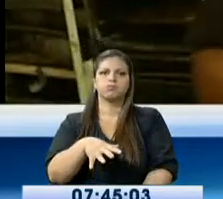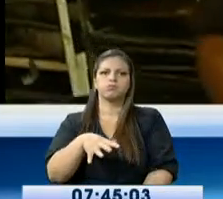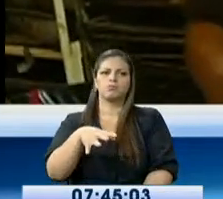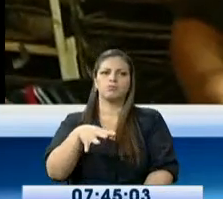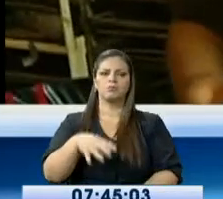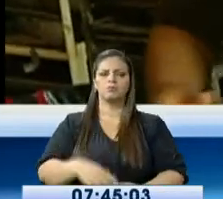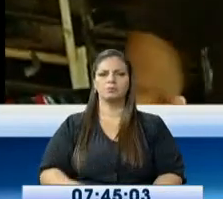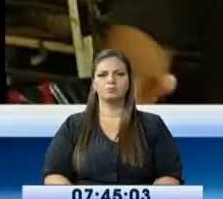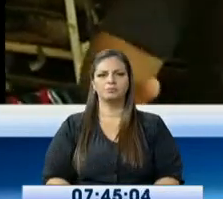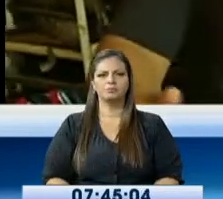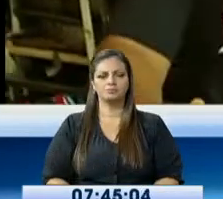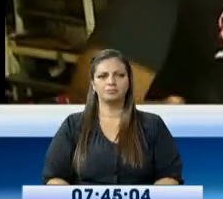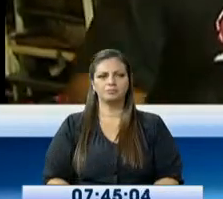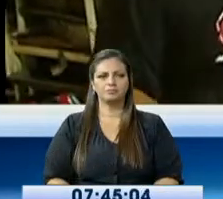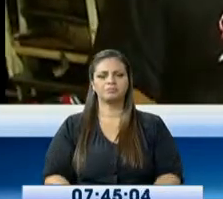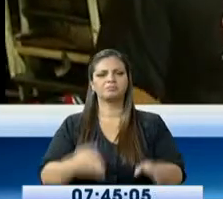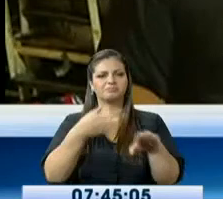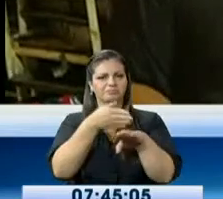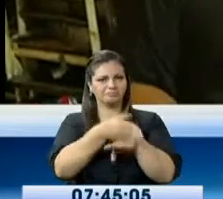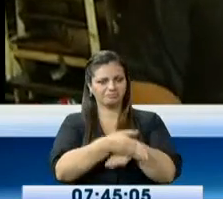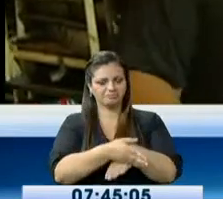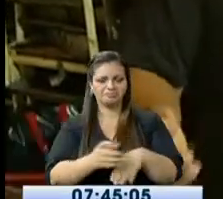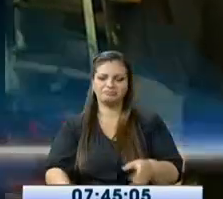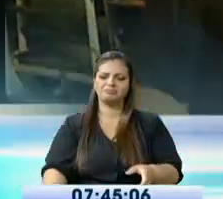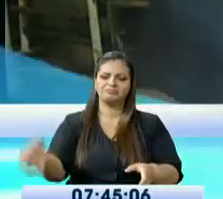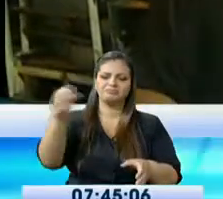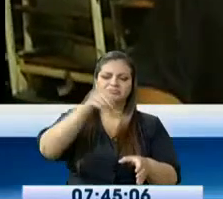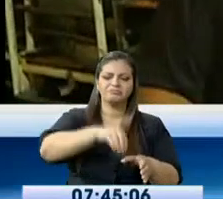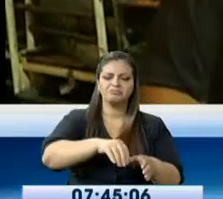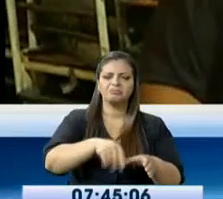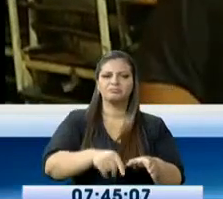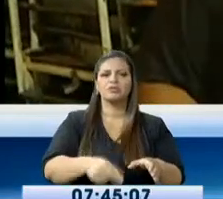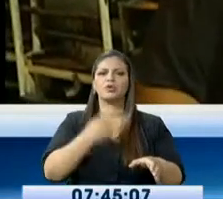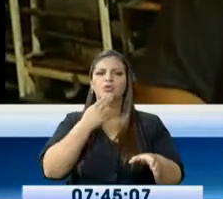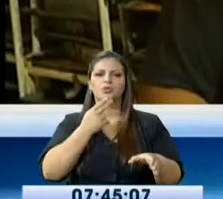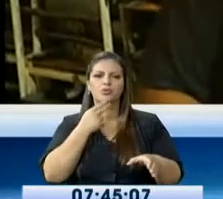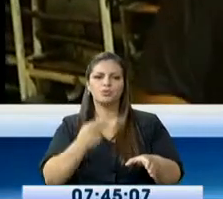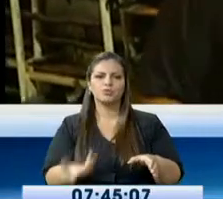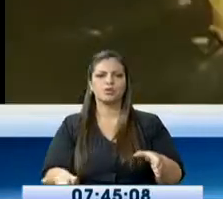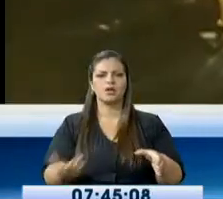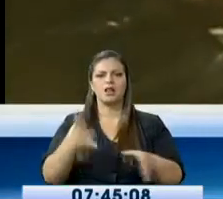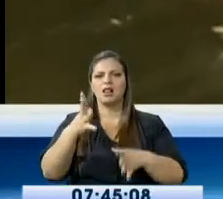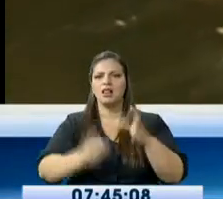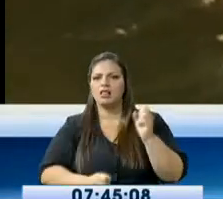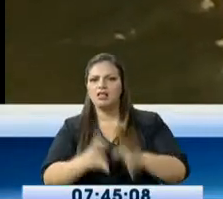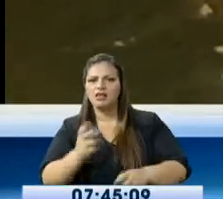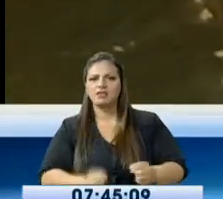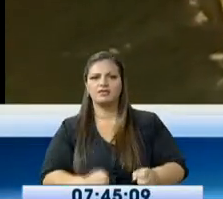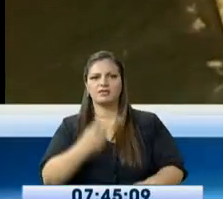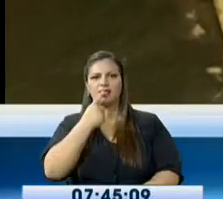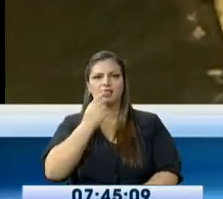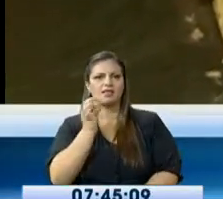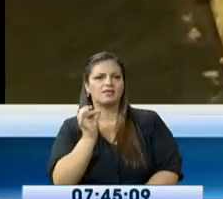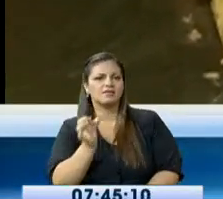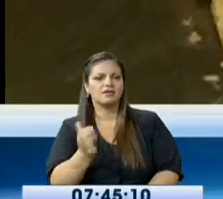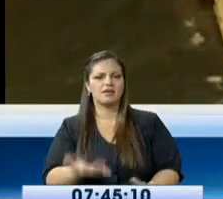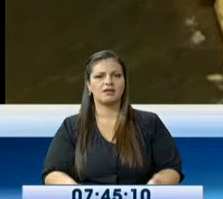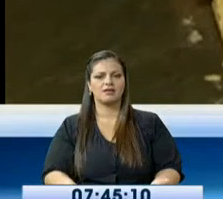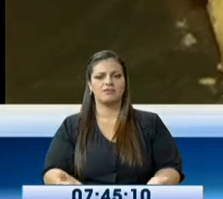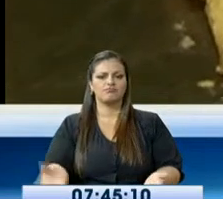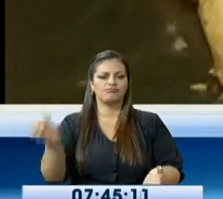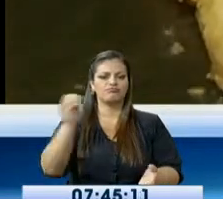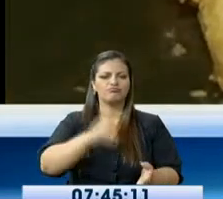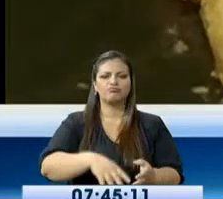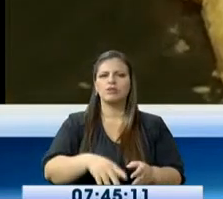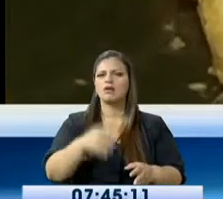Después de eso comenzamos con todos los ingredientes normales, la azúcar, la harina, la leche en polvo, la sal, la levadura, la